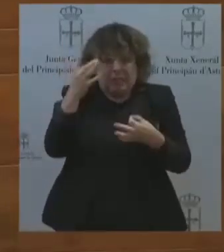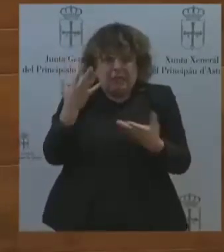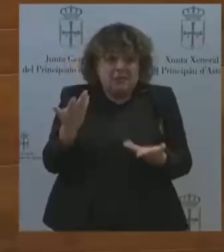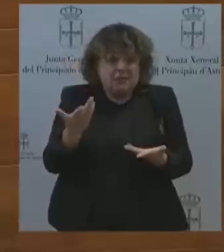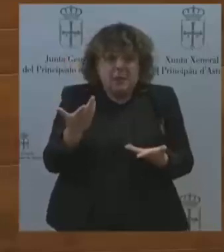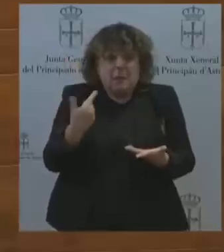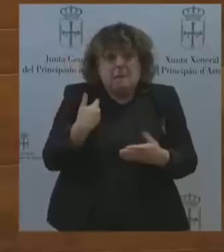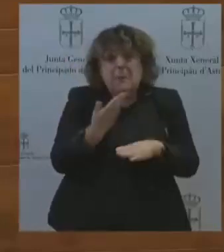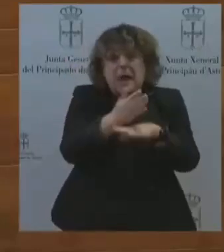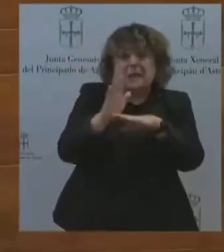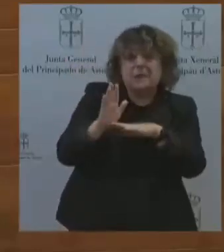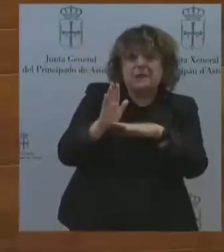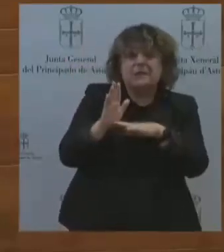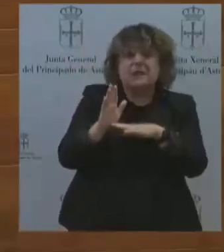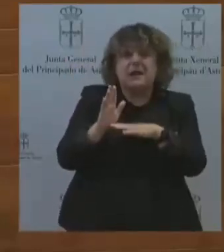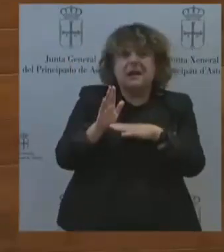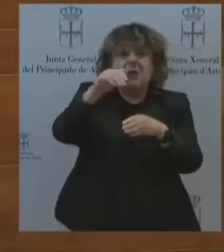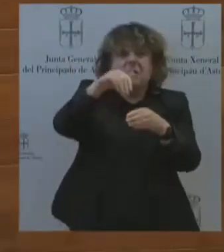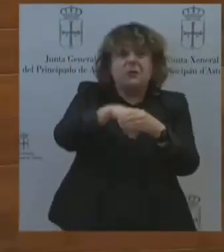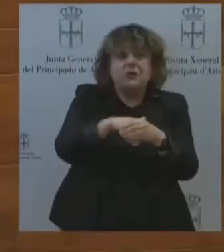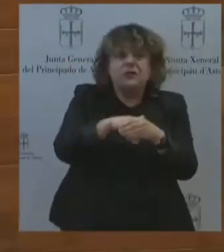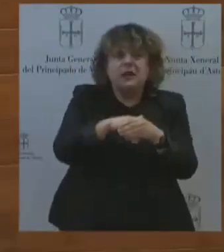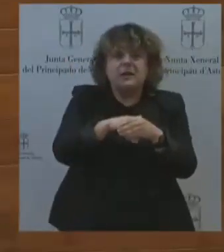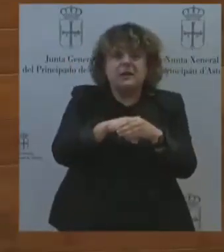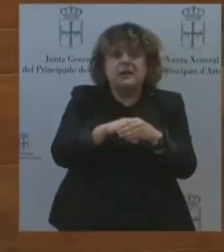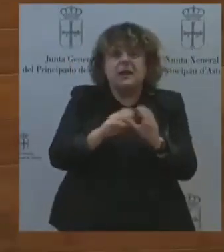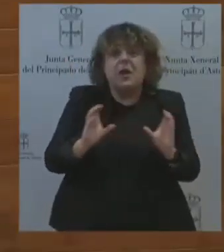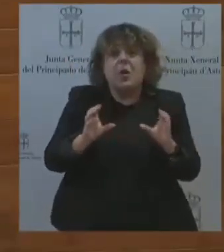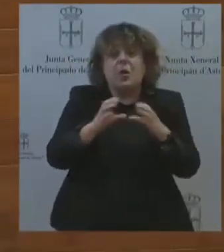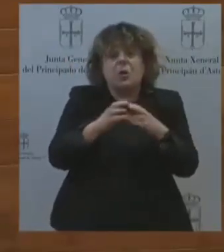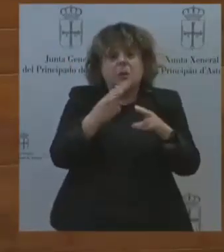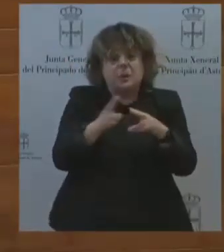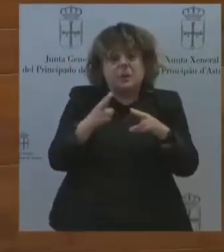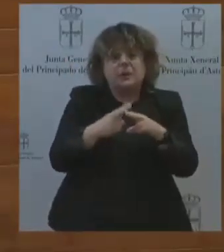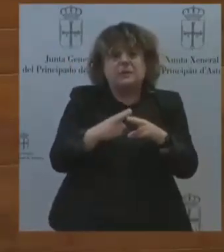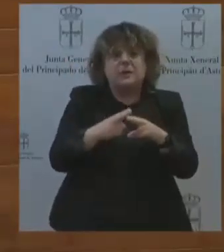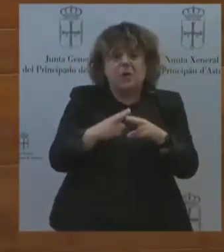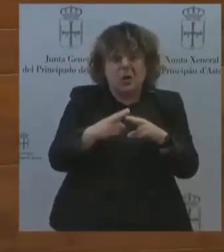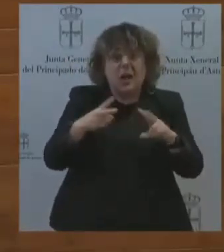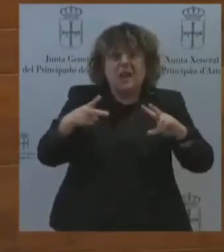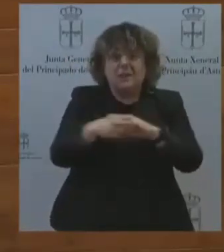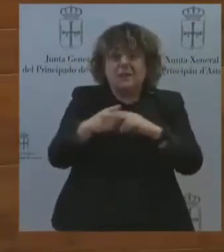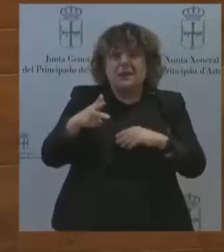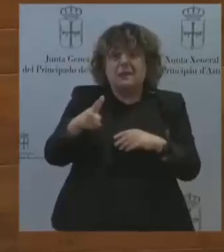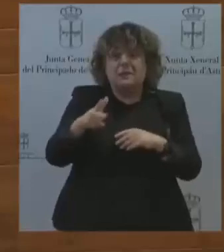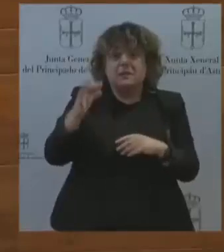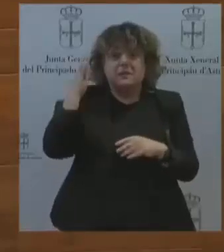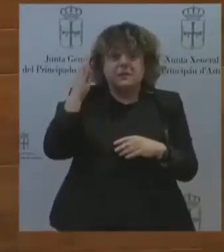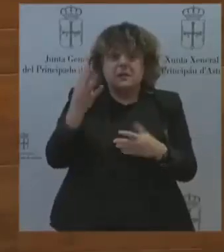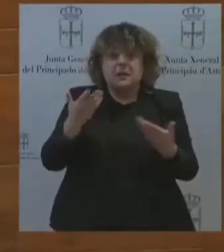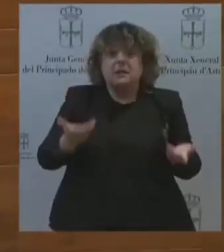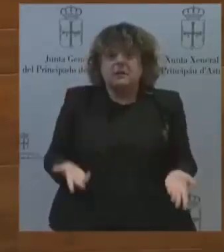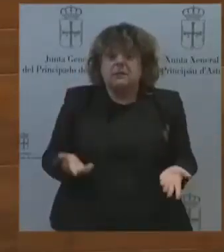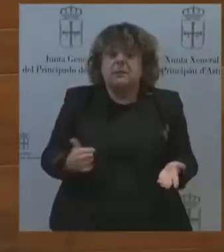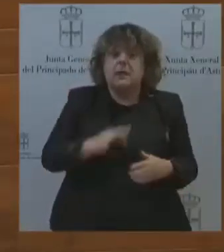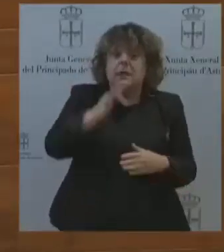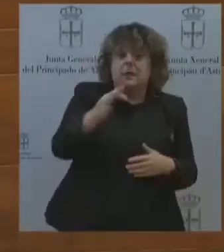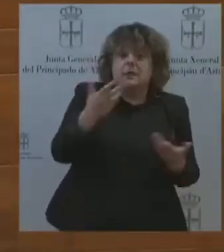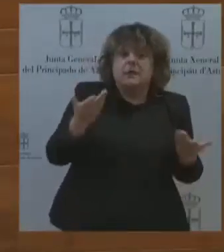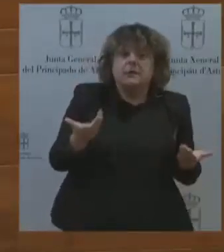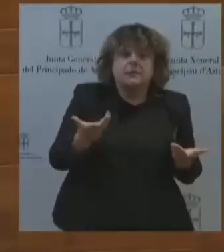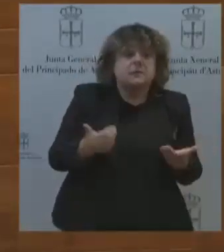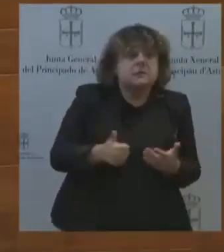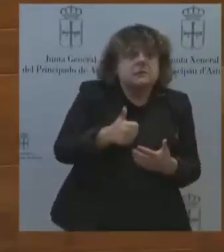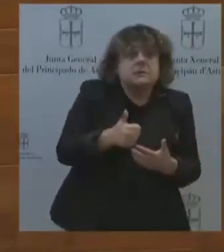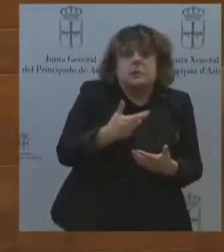en un partido que va a recortar nuestros propios derechos? Además, ¿cómo es posible ¿Cómo es posible que un partido que, según ustedes,